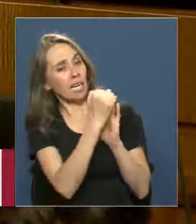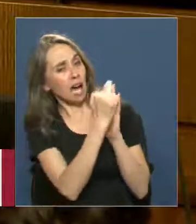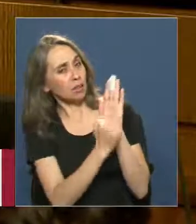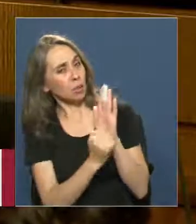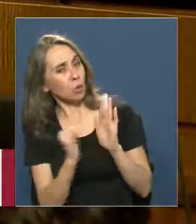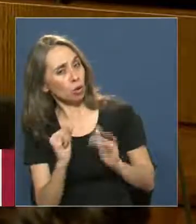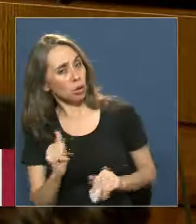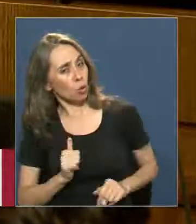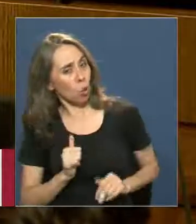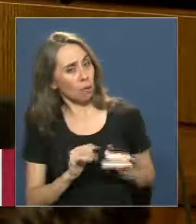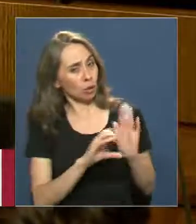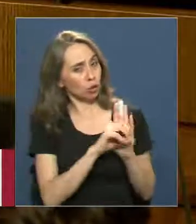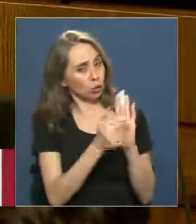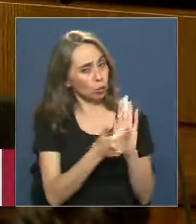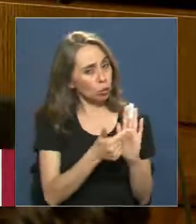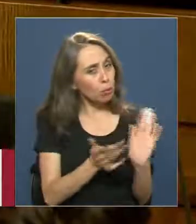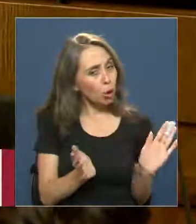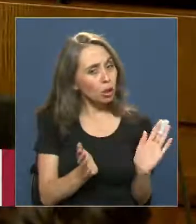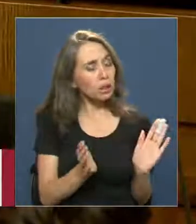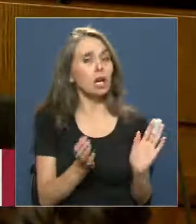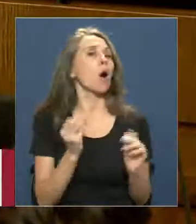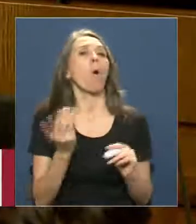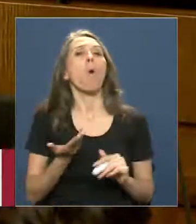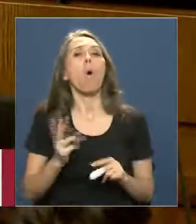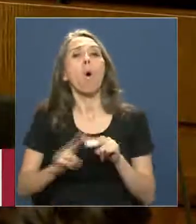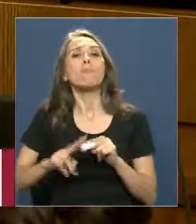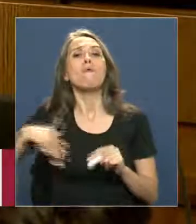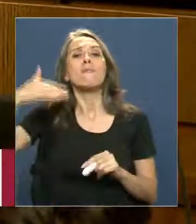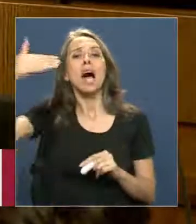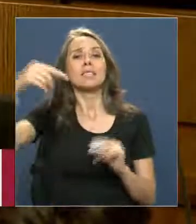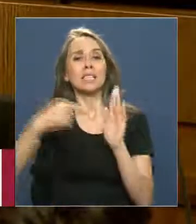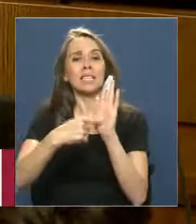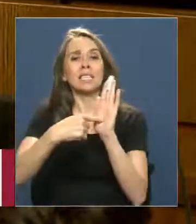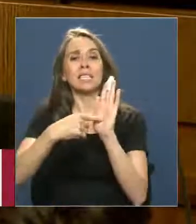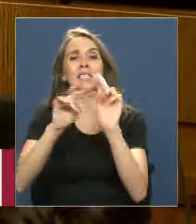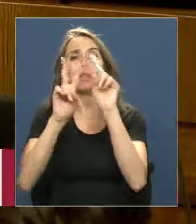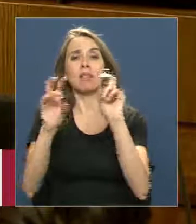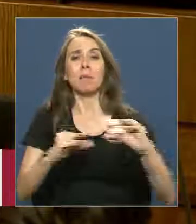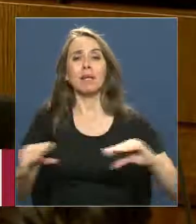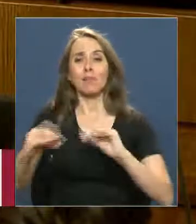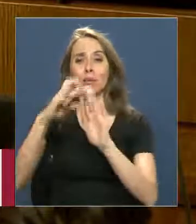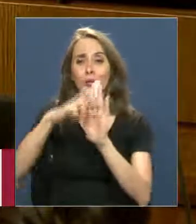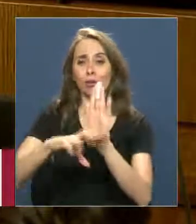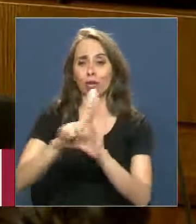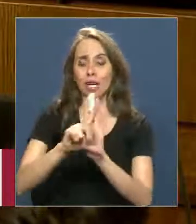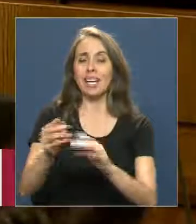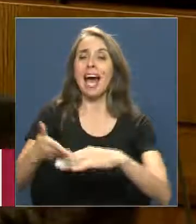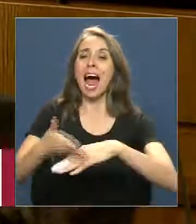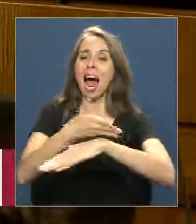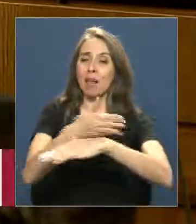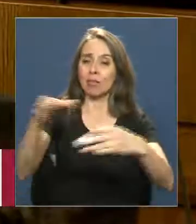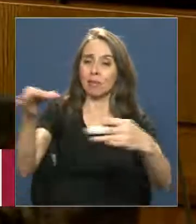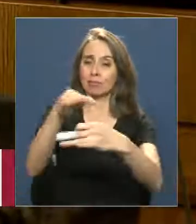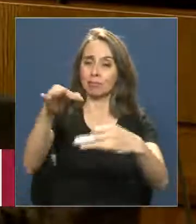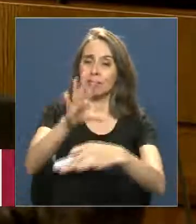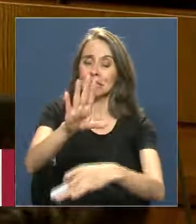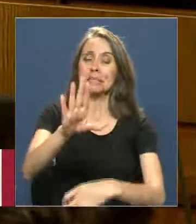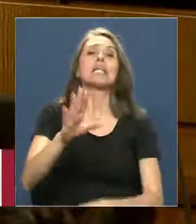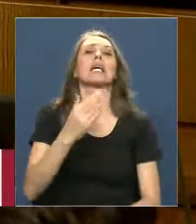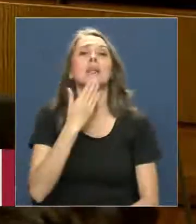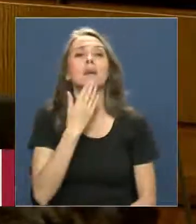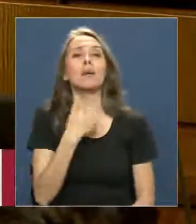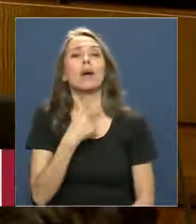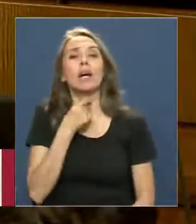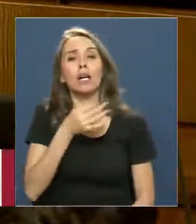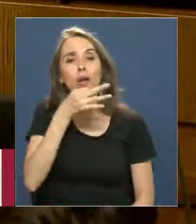constitucionales y de práctica respecto al tema que hoy día no está desarrollando. Pero antes de entrar a esta, también